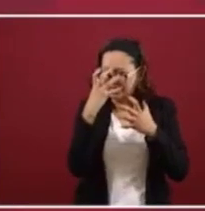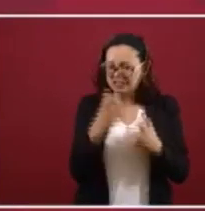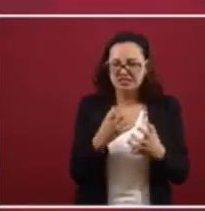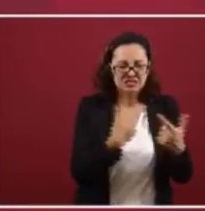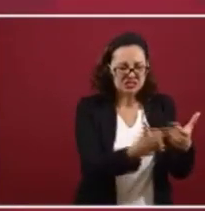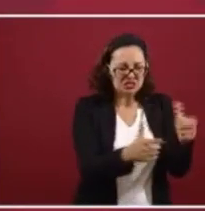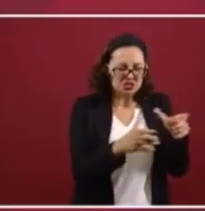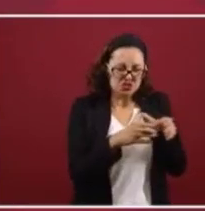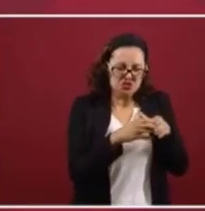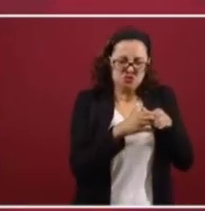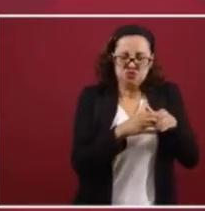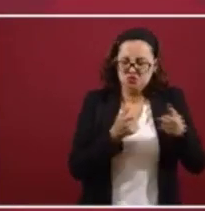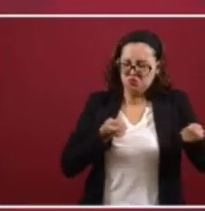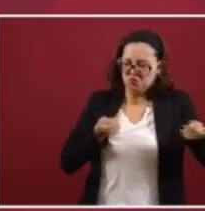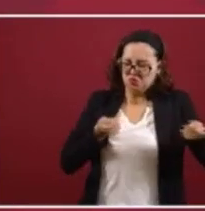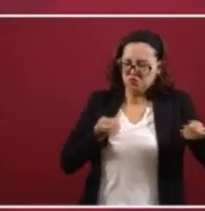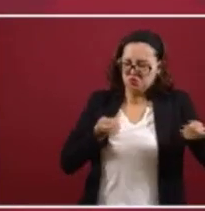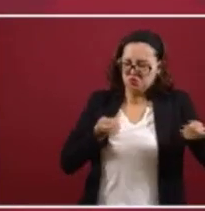mafia del poder